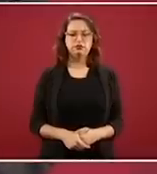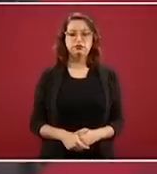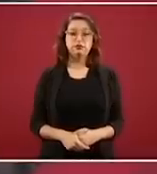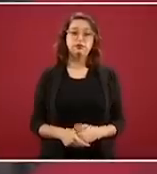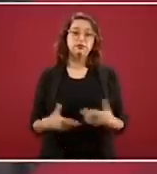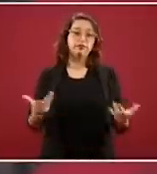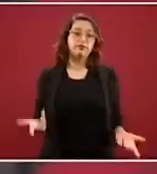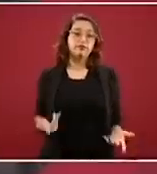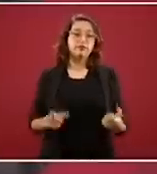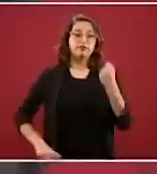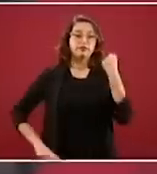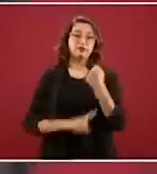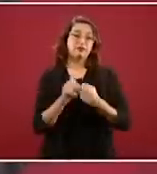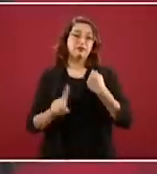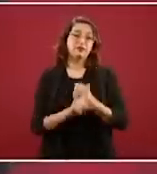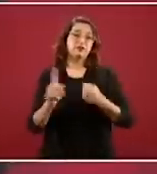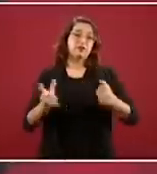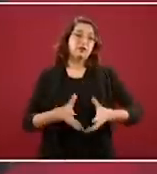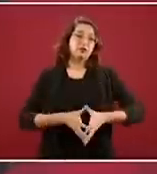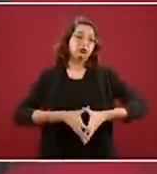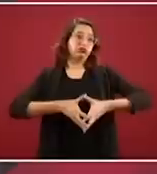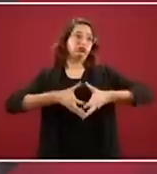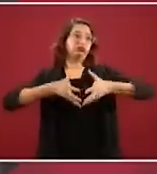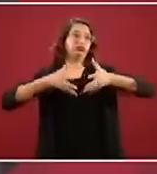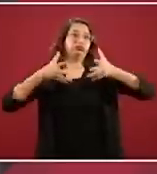crecer el problema.